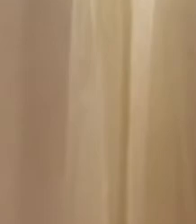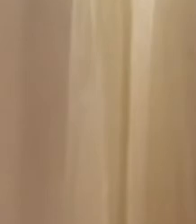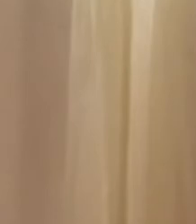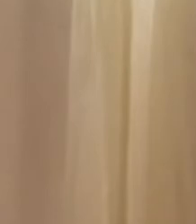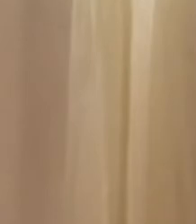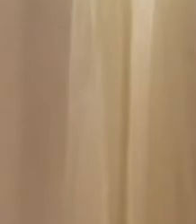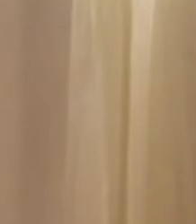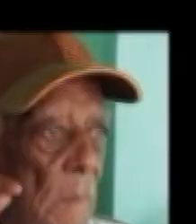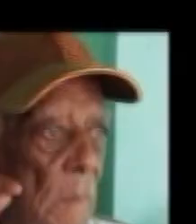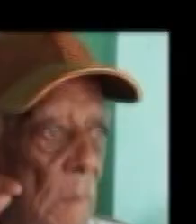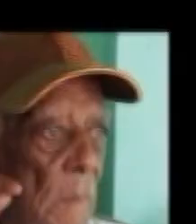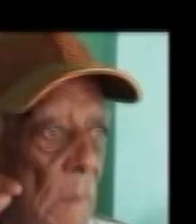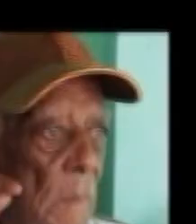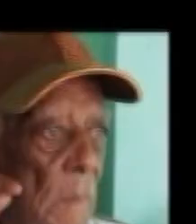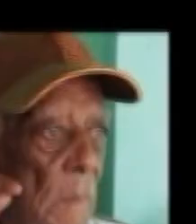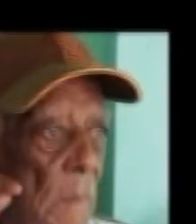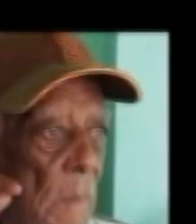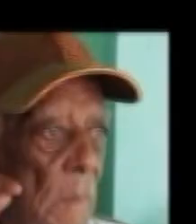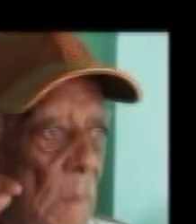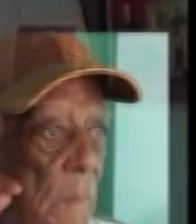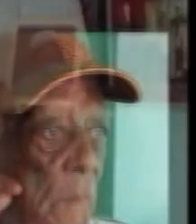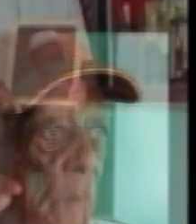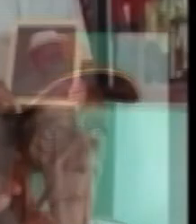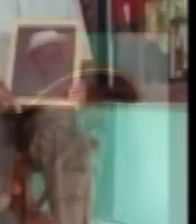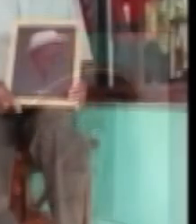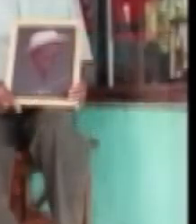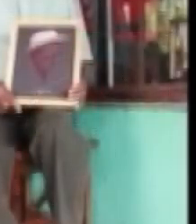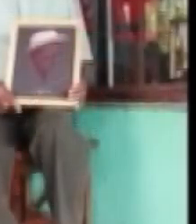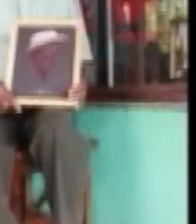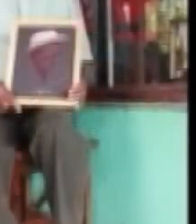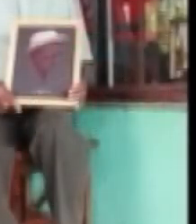trovador de Cahuita, donde conocemos a Walter